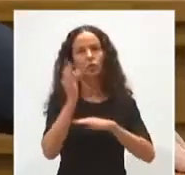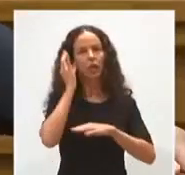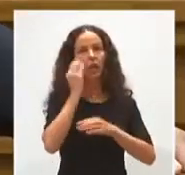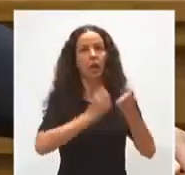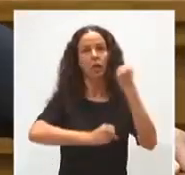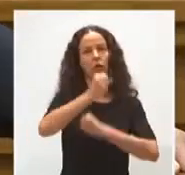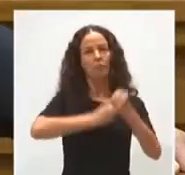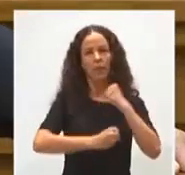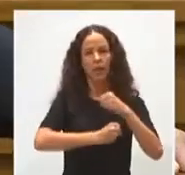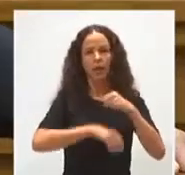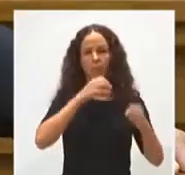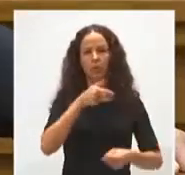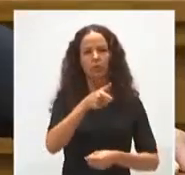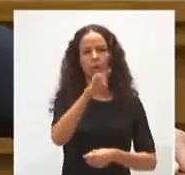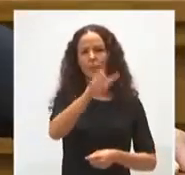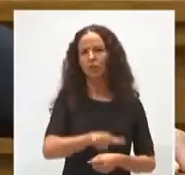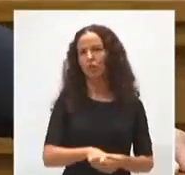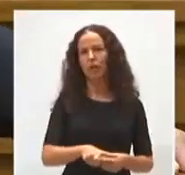economía que es una crack